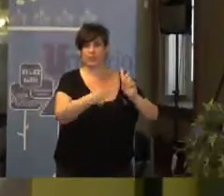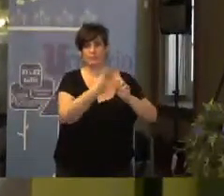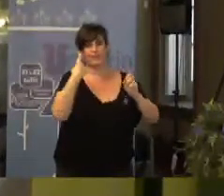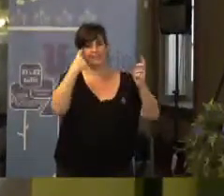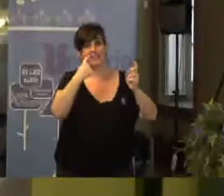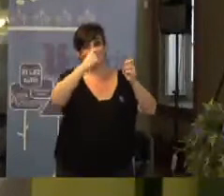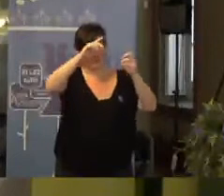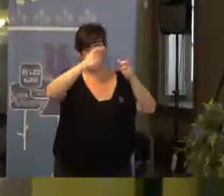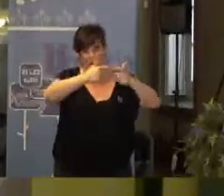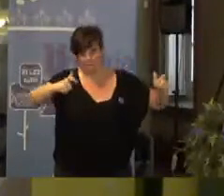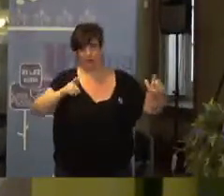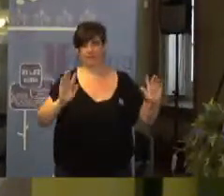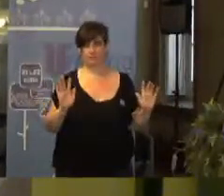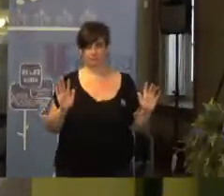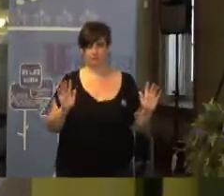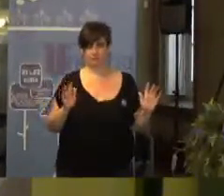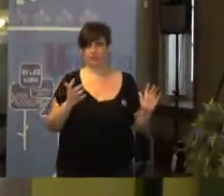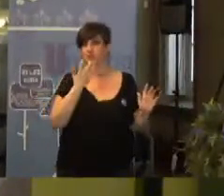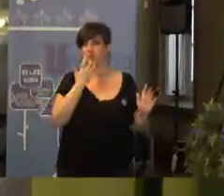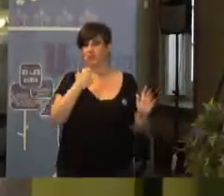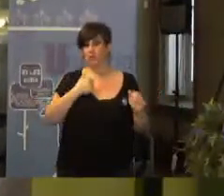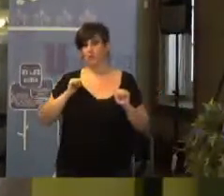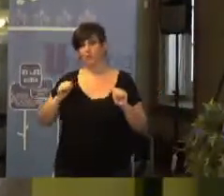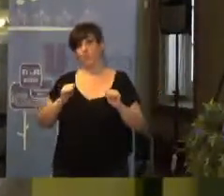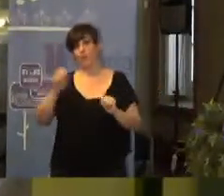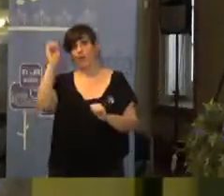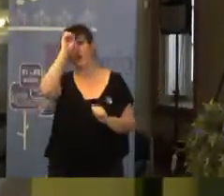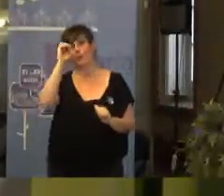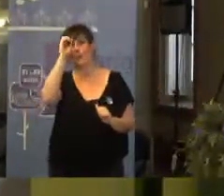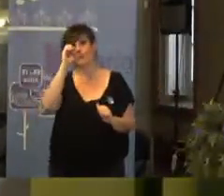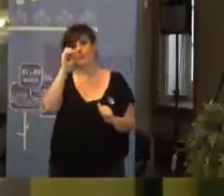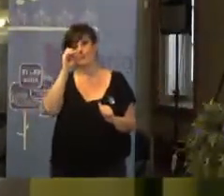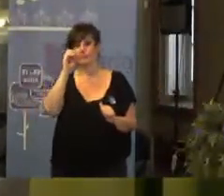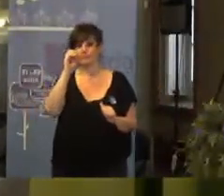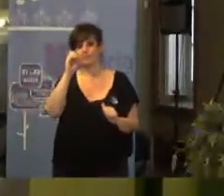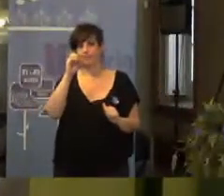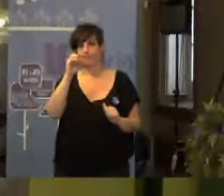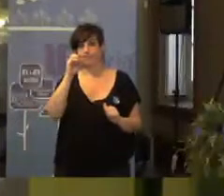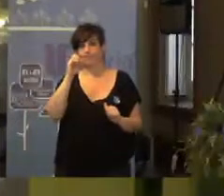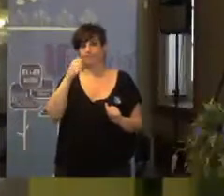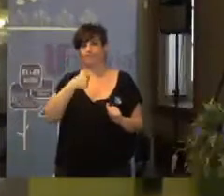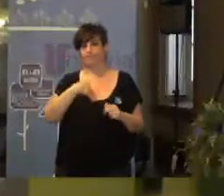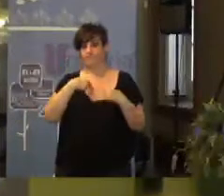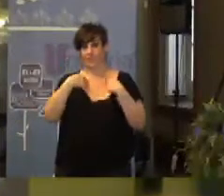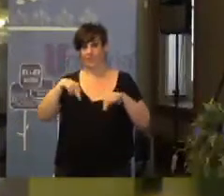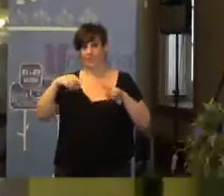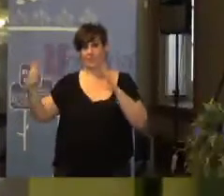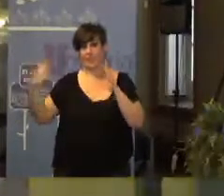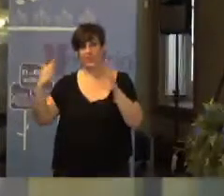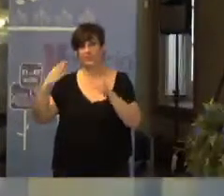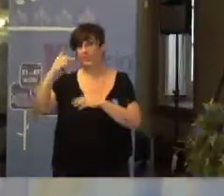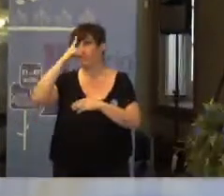Eu non sou partidaria do que decía Fraga, sendo deputada, como decía Marilar. Lembro sempre aquela súa intervención